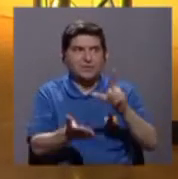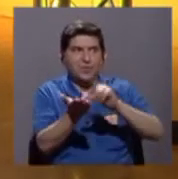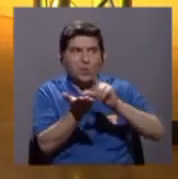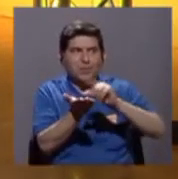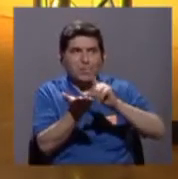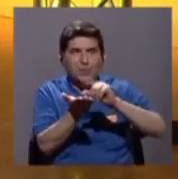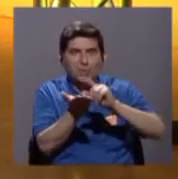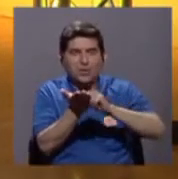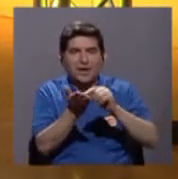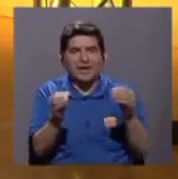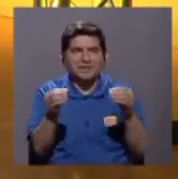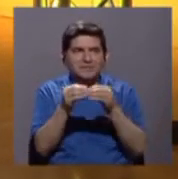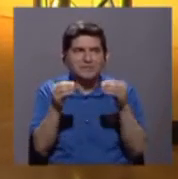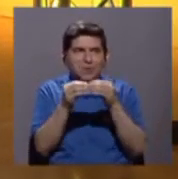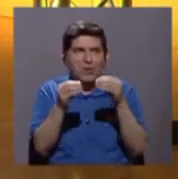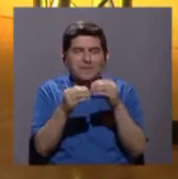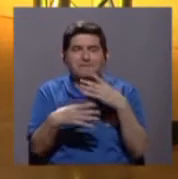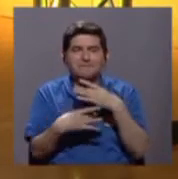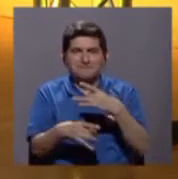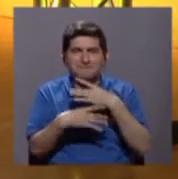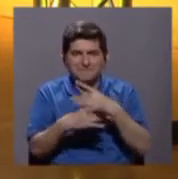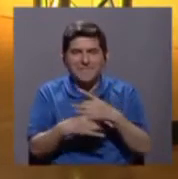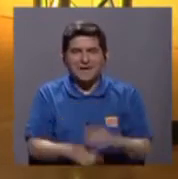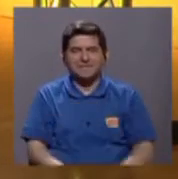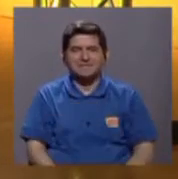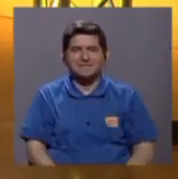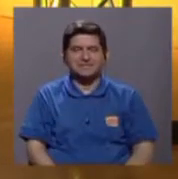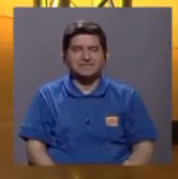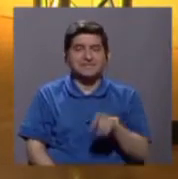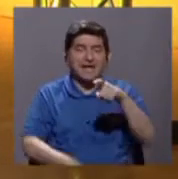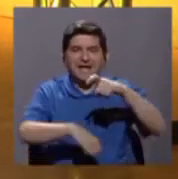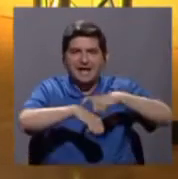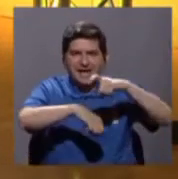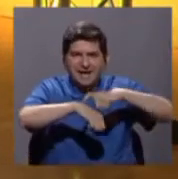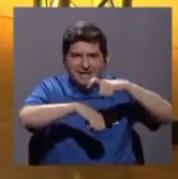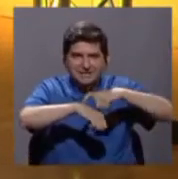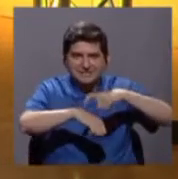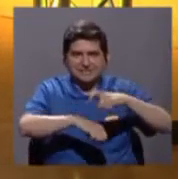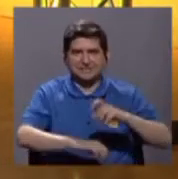publicación más interesante? Ella ha visto que en este tiempo